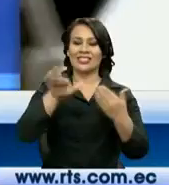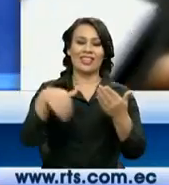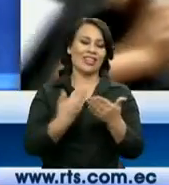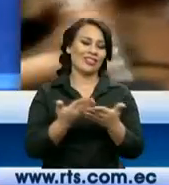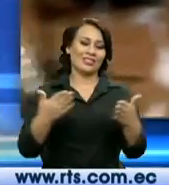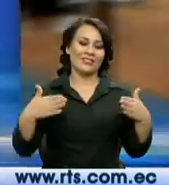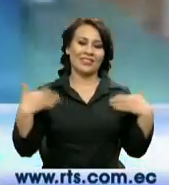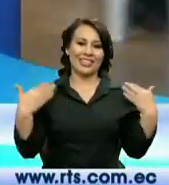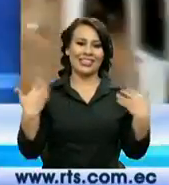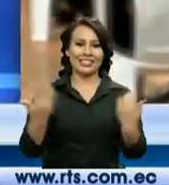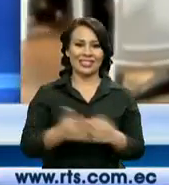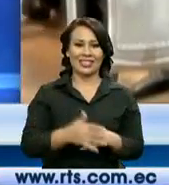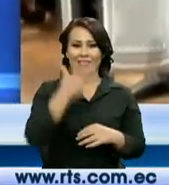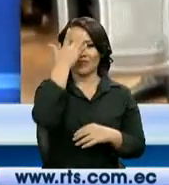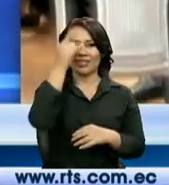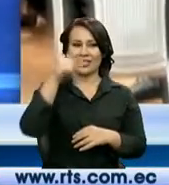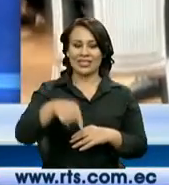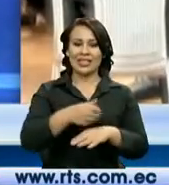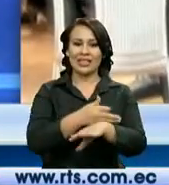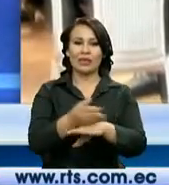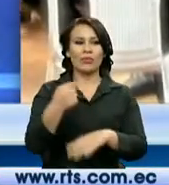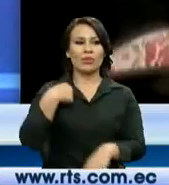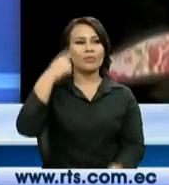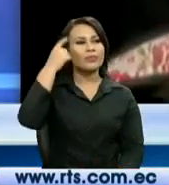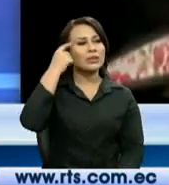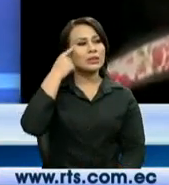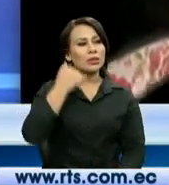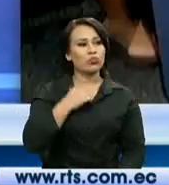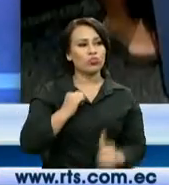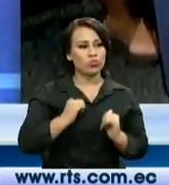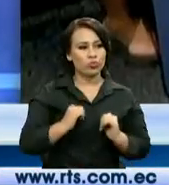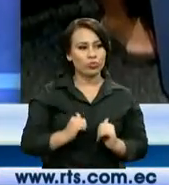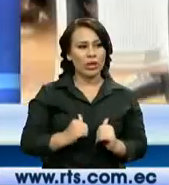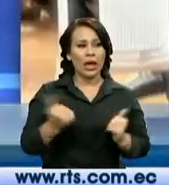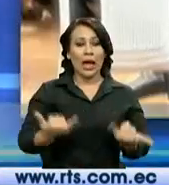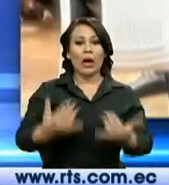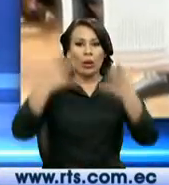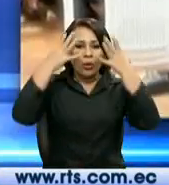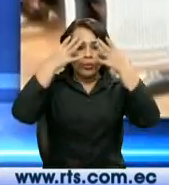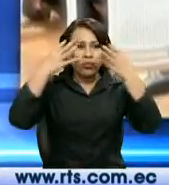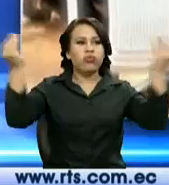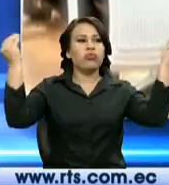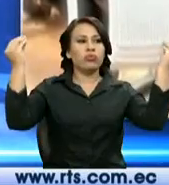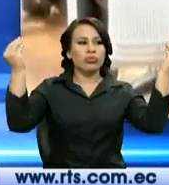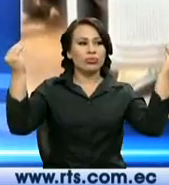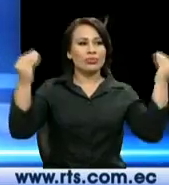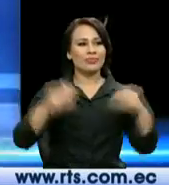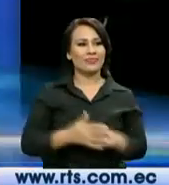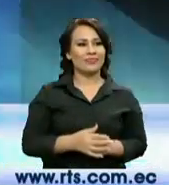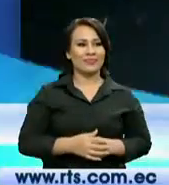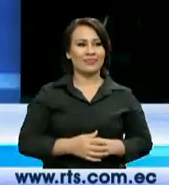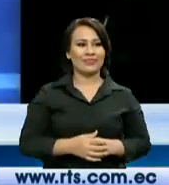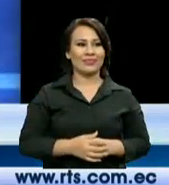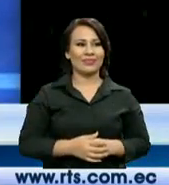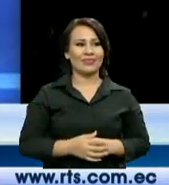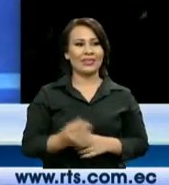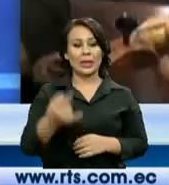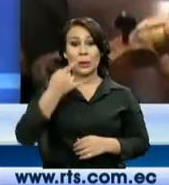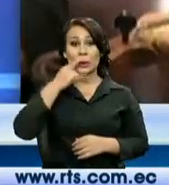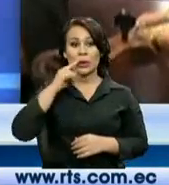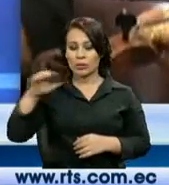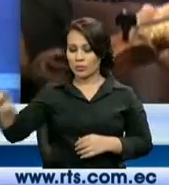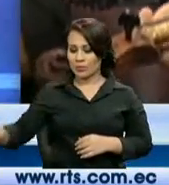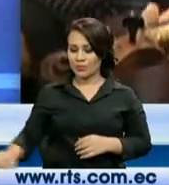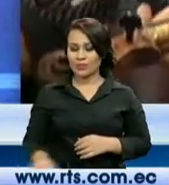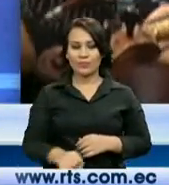momento que en vez de uno pasa mal y esto lo atrae y se quita el estrés. Y aquí, trayendo a los bebés para que